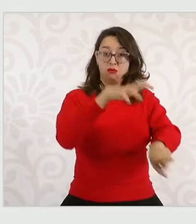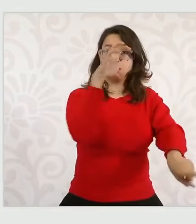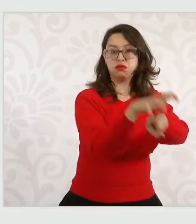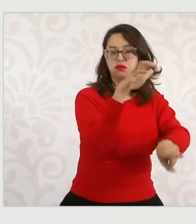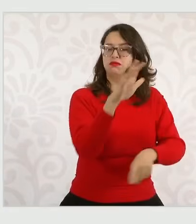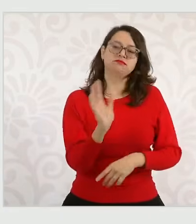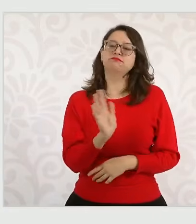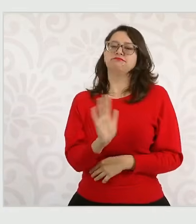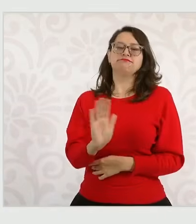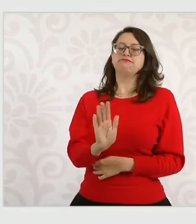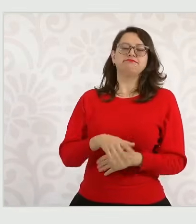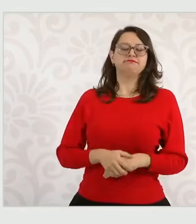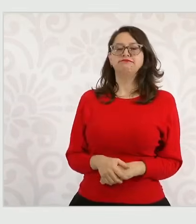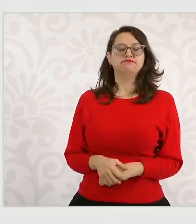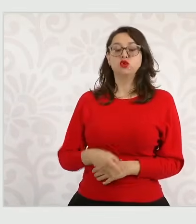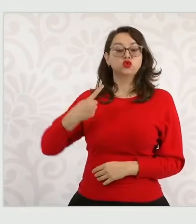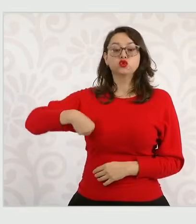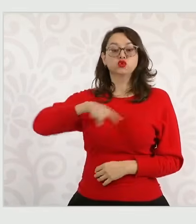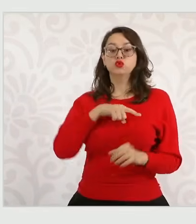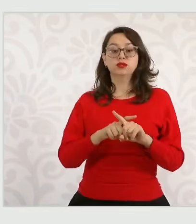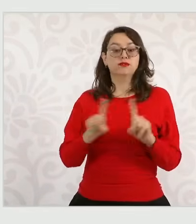en el